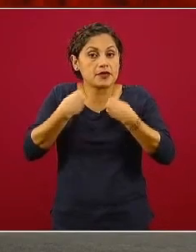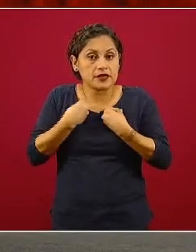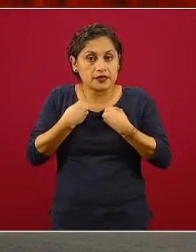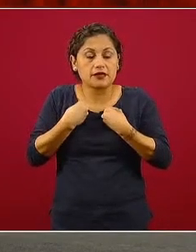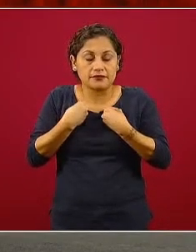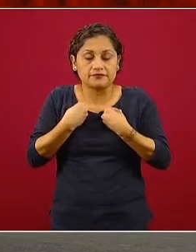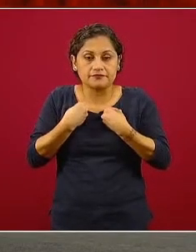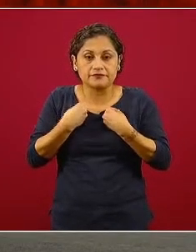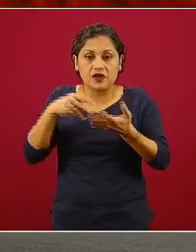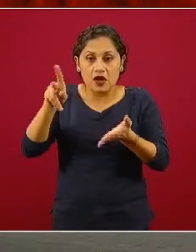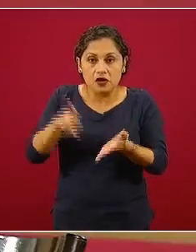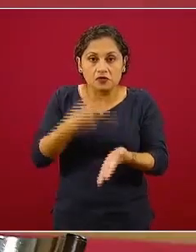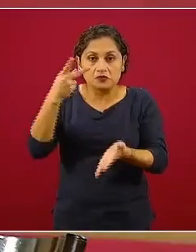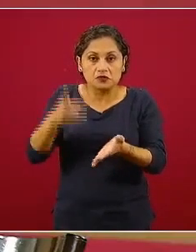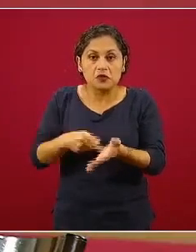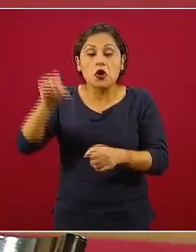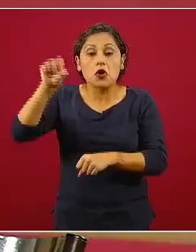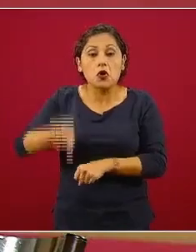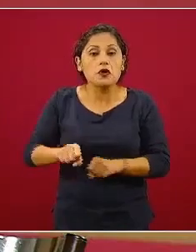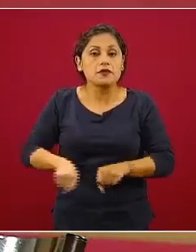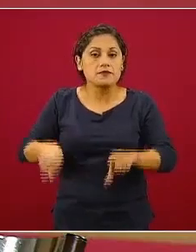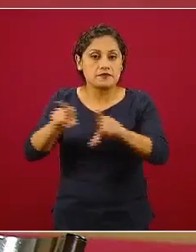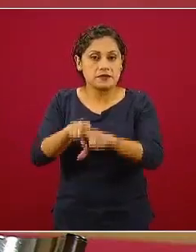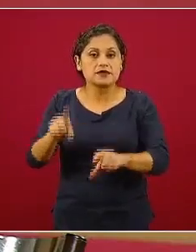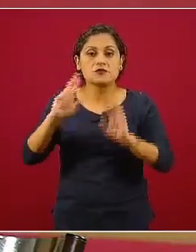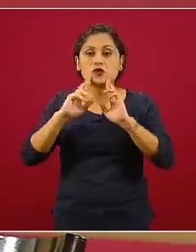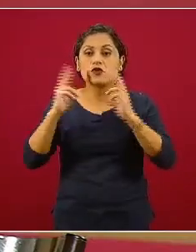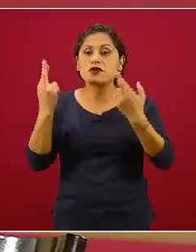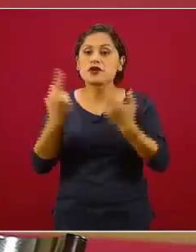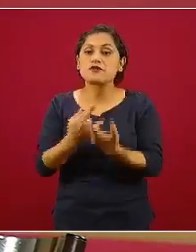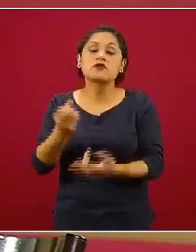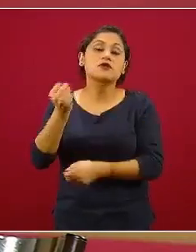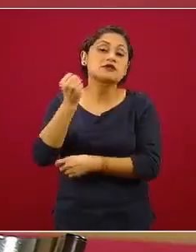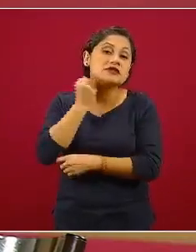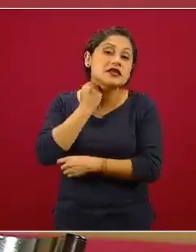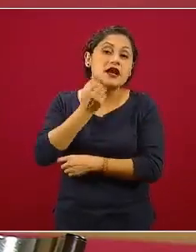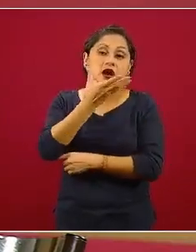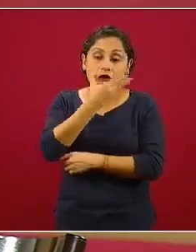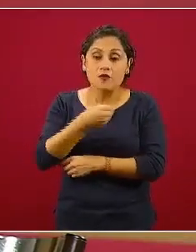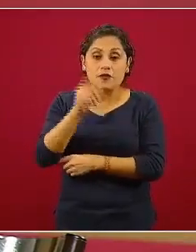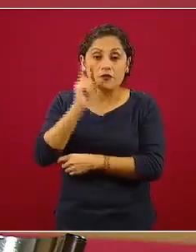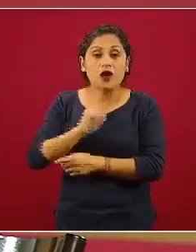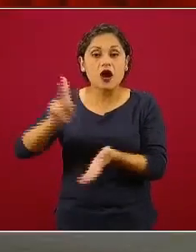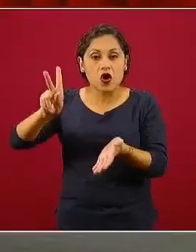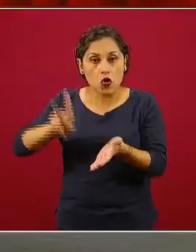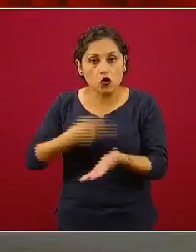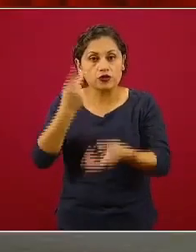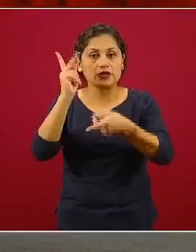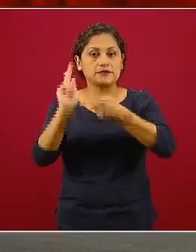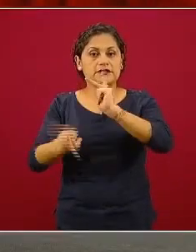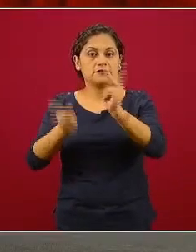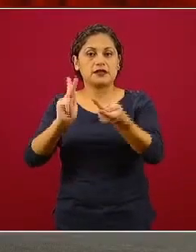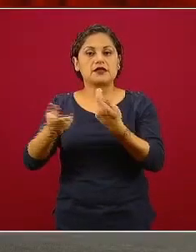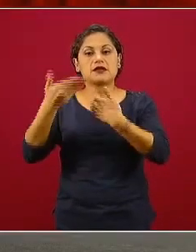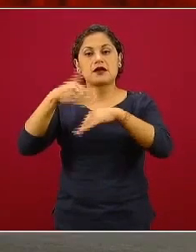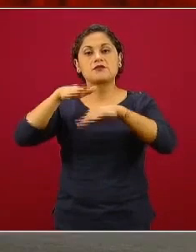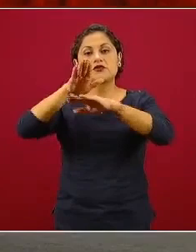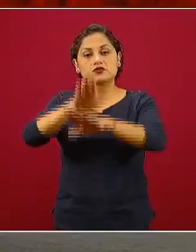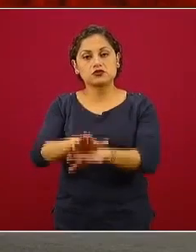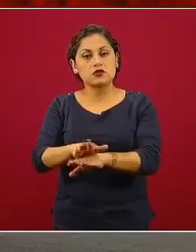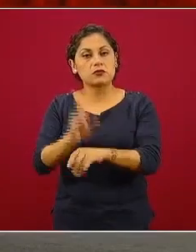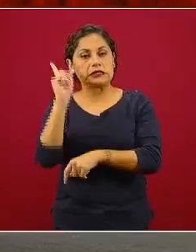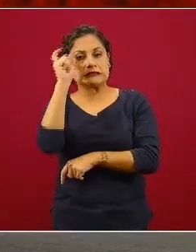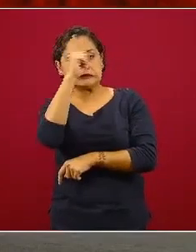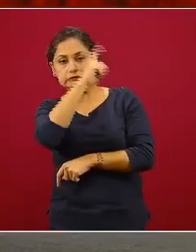en la comparecencia con los senadores y las senadoras, volvimos a retomar sobre este difícil balance